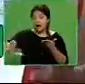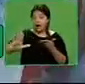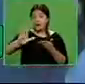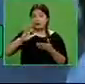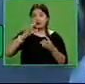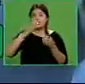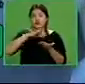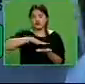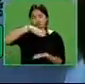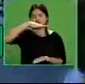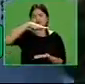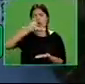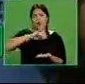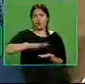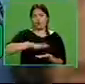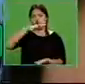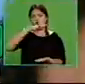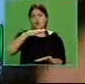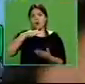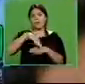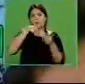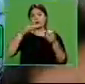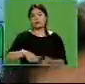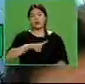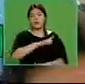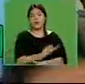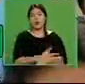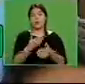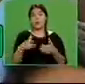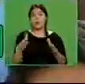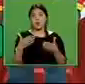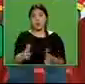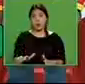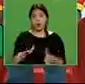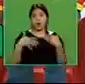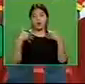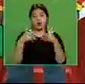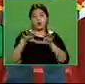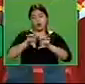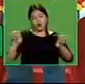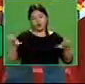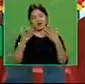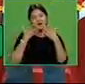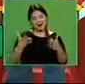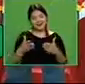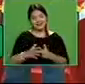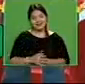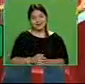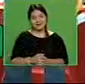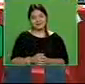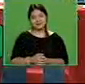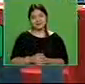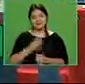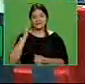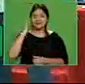colección Bicentenario de nuestro Ministerio del Poder Popular para la Educación. Muchas gracias, Anaika.